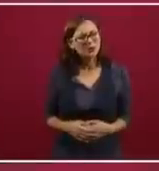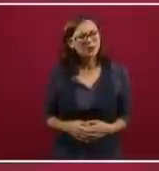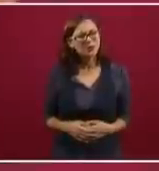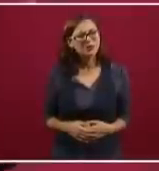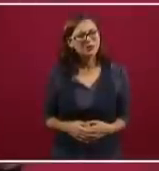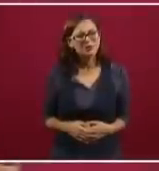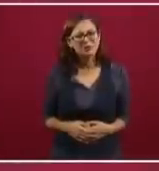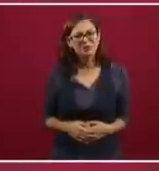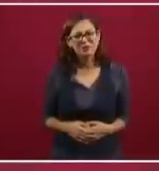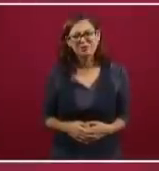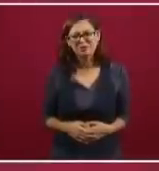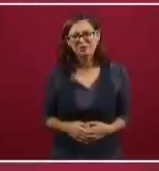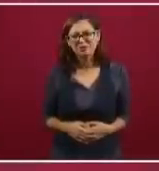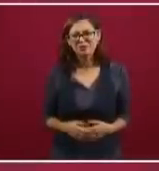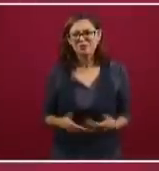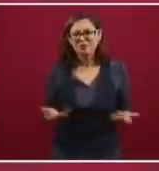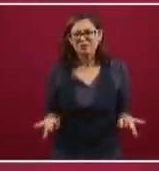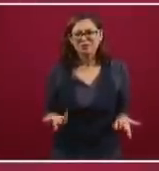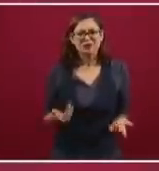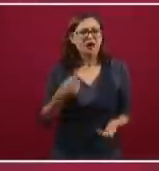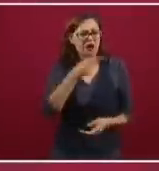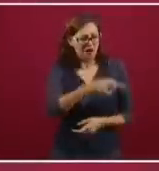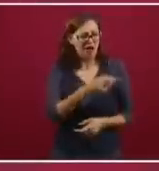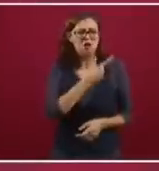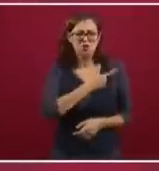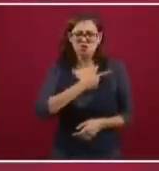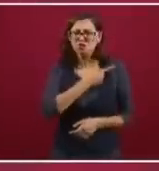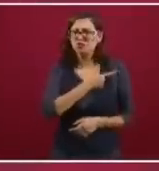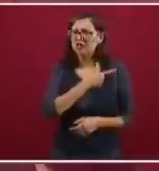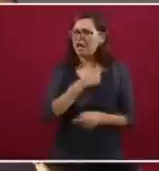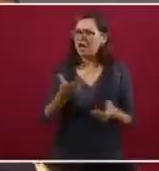¿Están apoyando el huachicol?